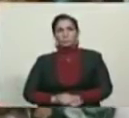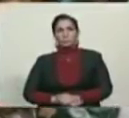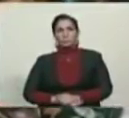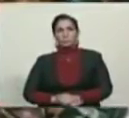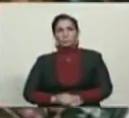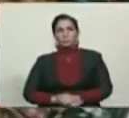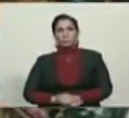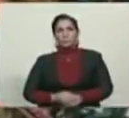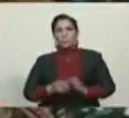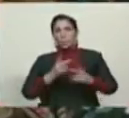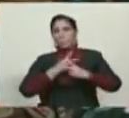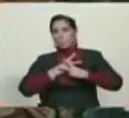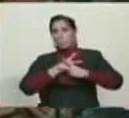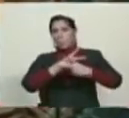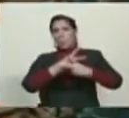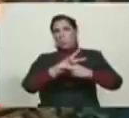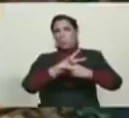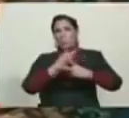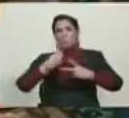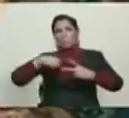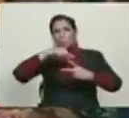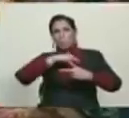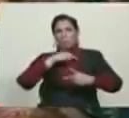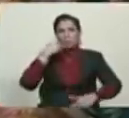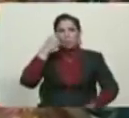a la voluntad de nuestro pueblo.